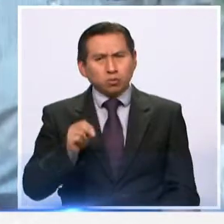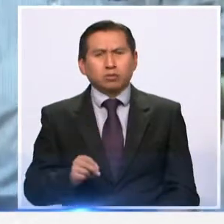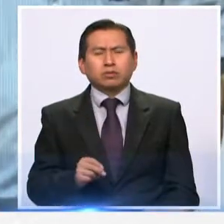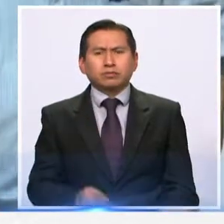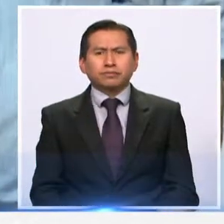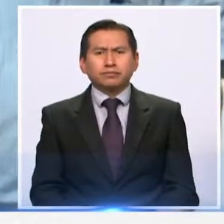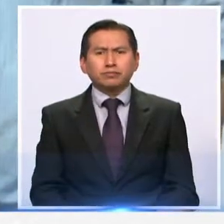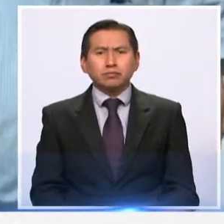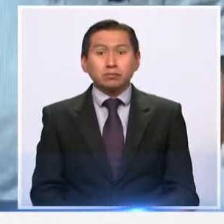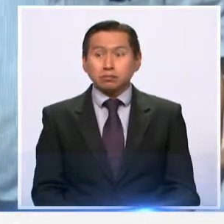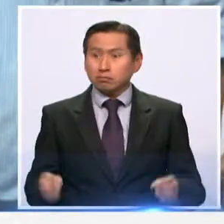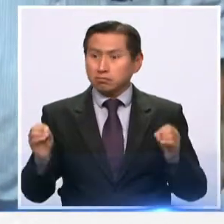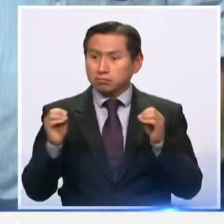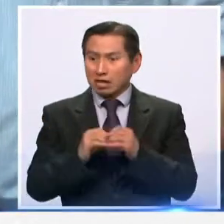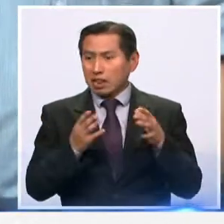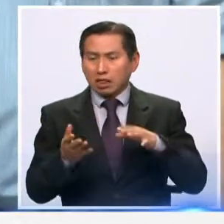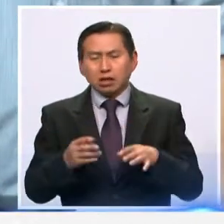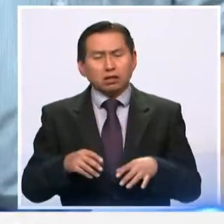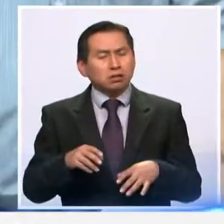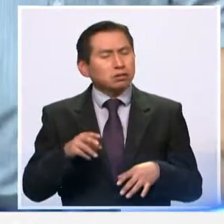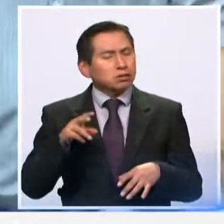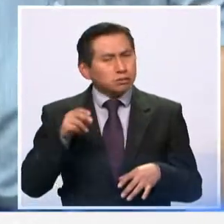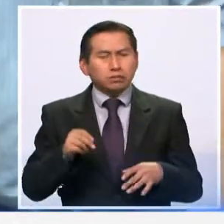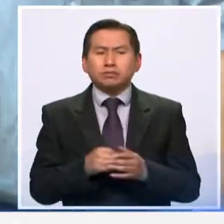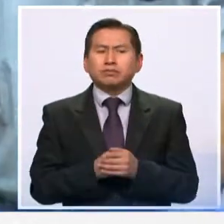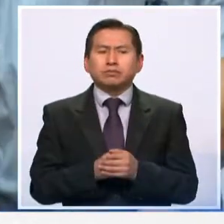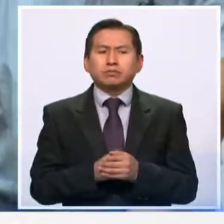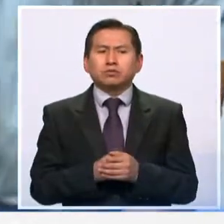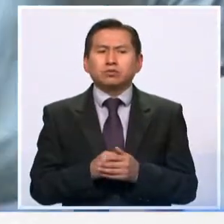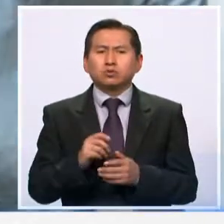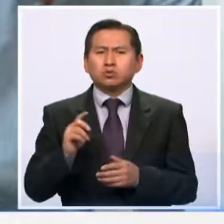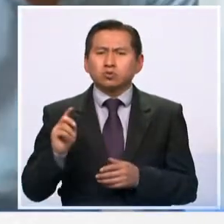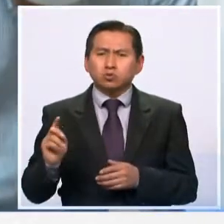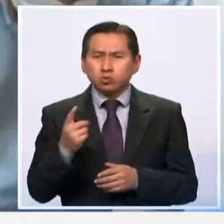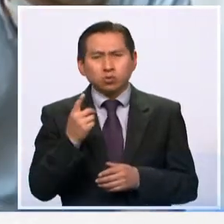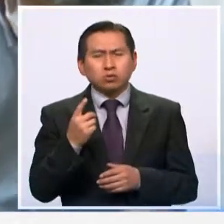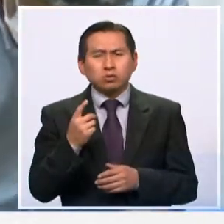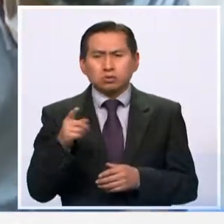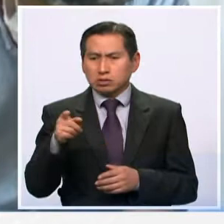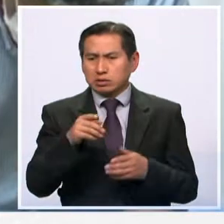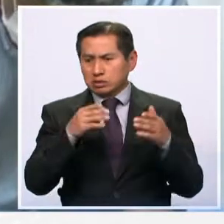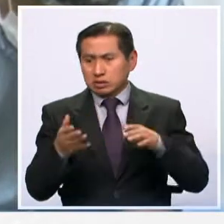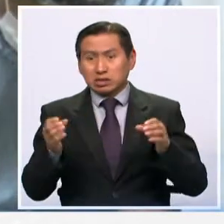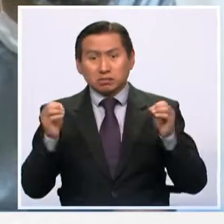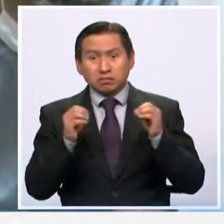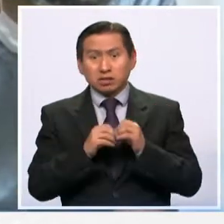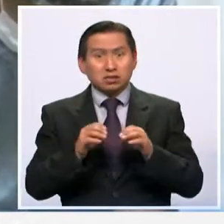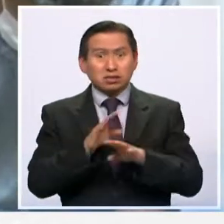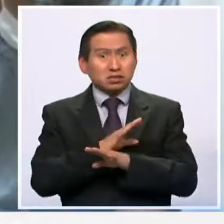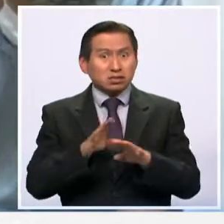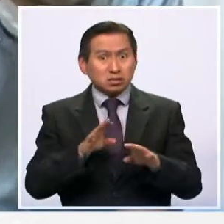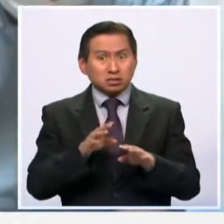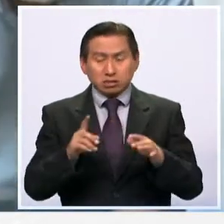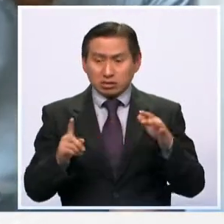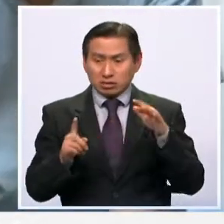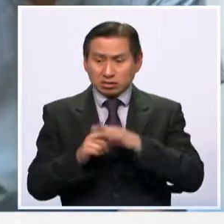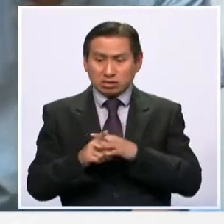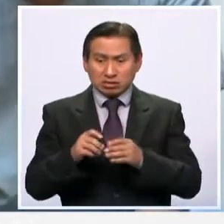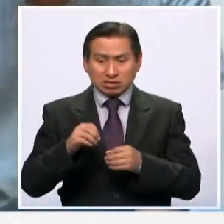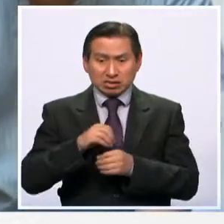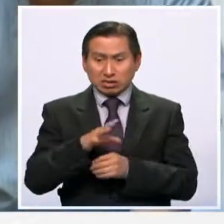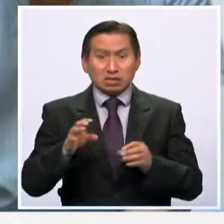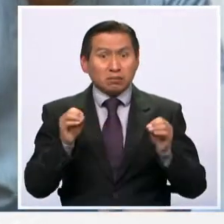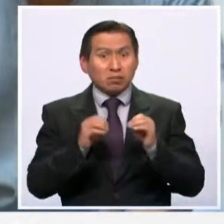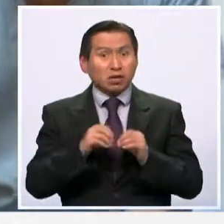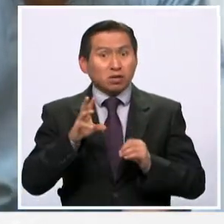que no hayan más, y lo único que va a lograr que no hayan más fallecimientos o más casos es